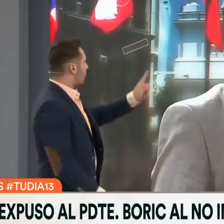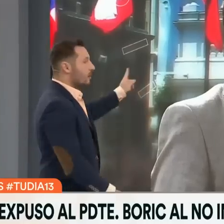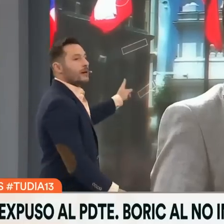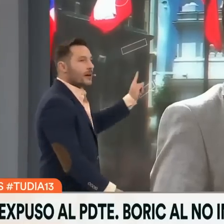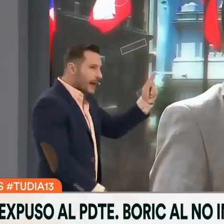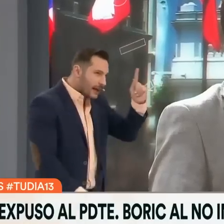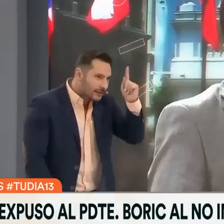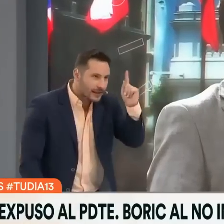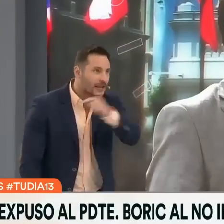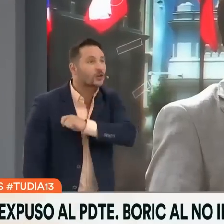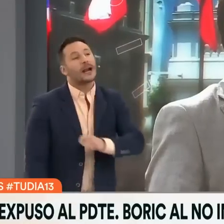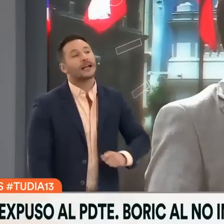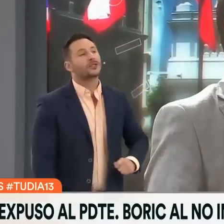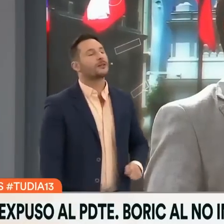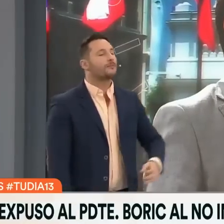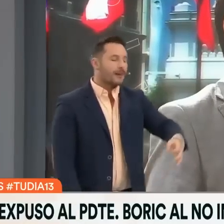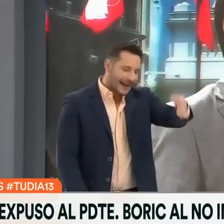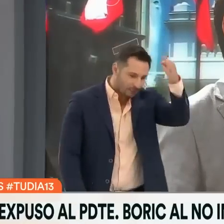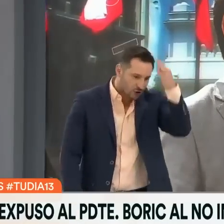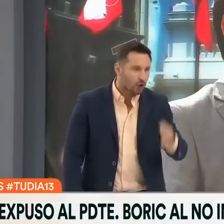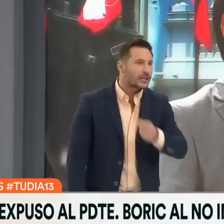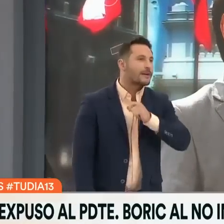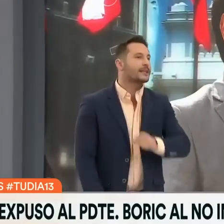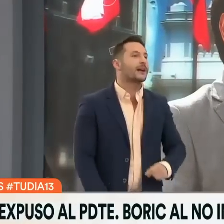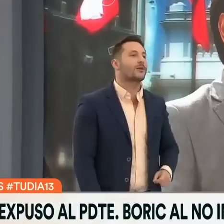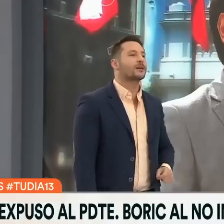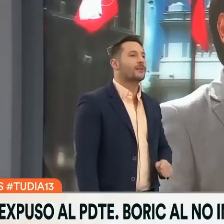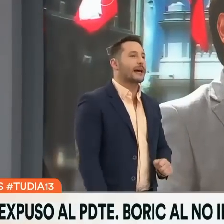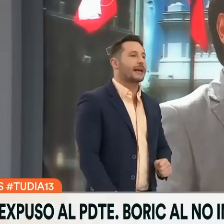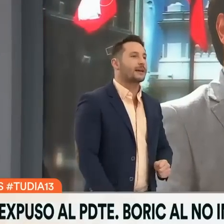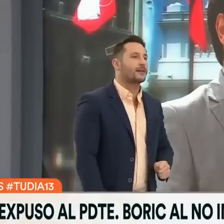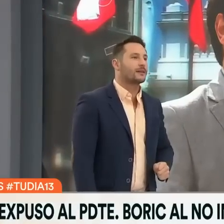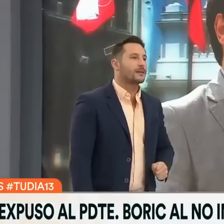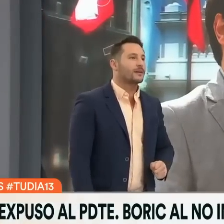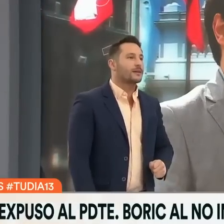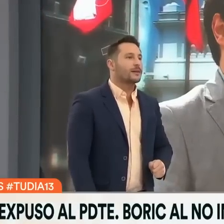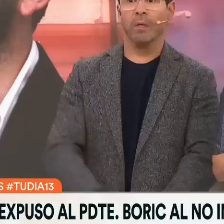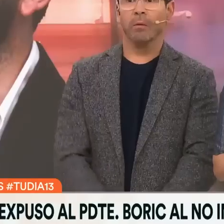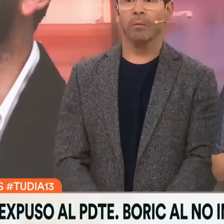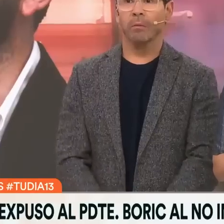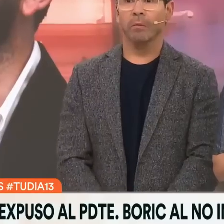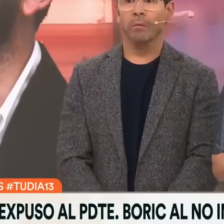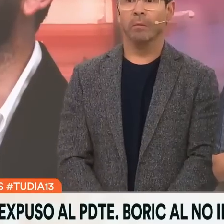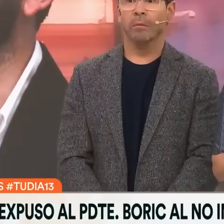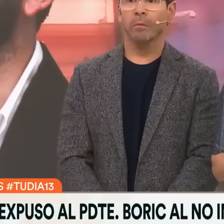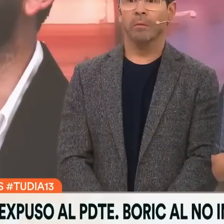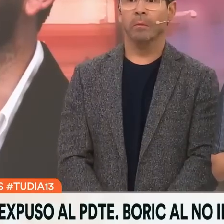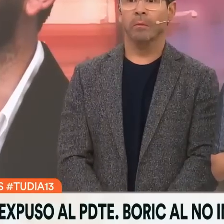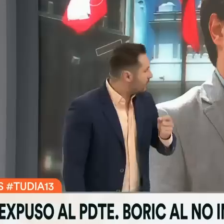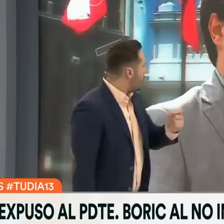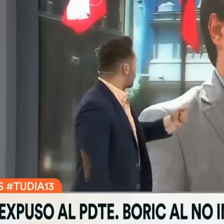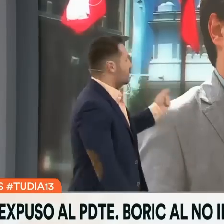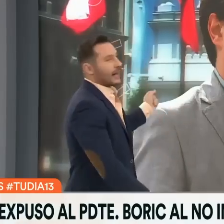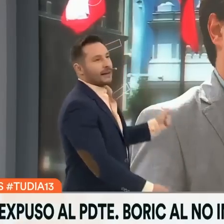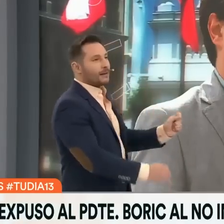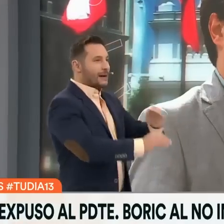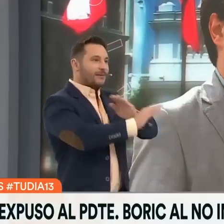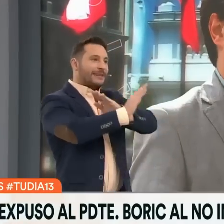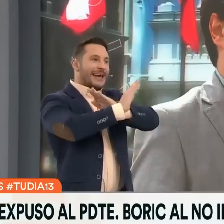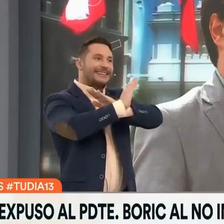sabía... Es que tienes toda la razón. Vale también absolutamente el argumento para él. También podría ser acusado.